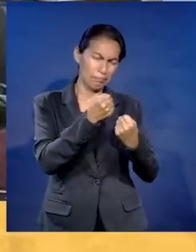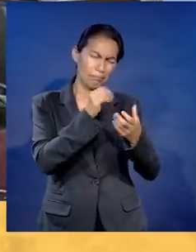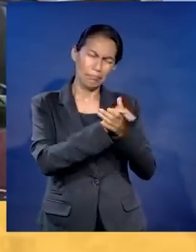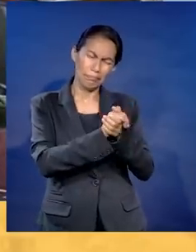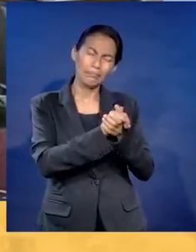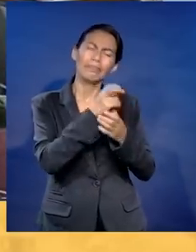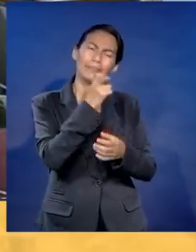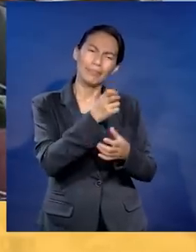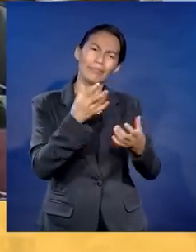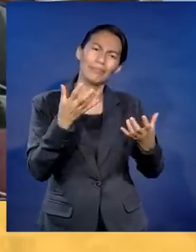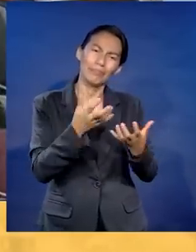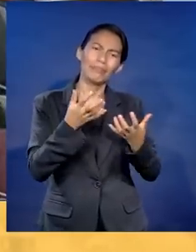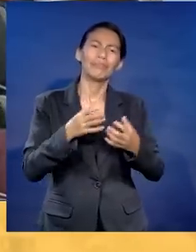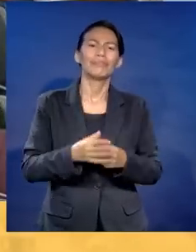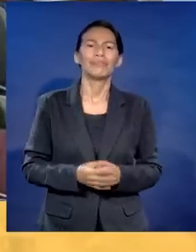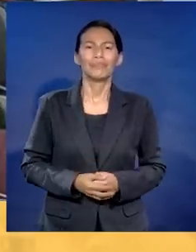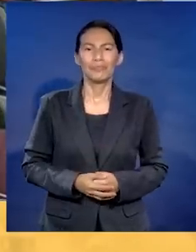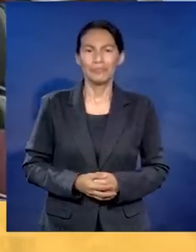seguridad de tu esposa.